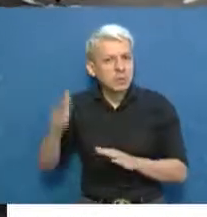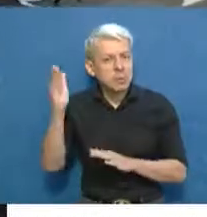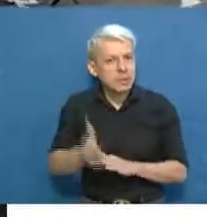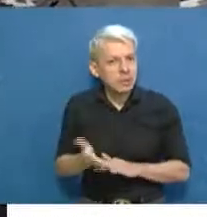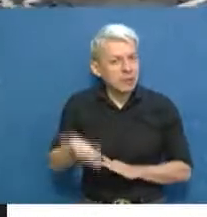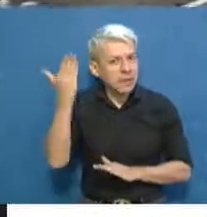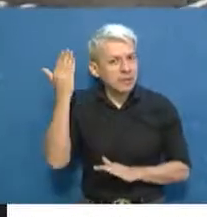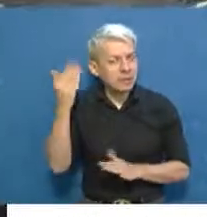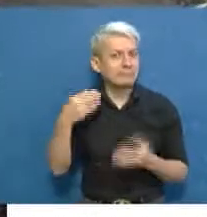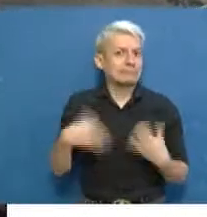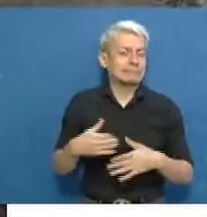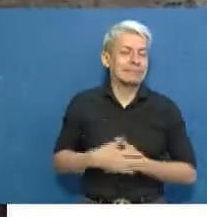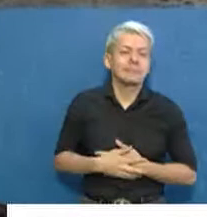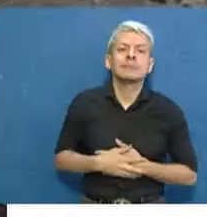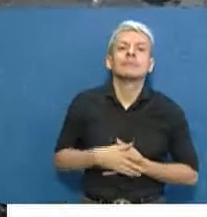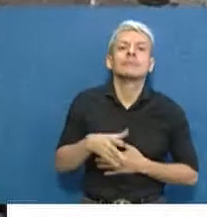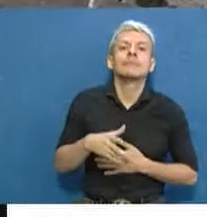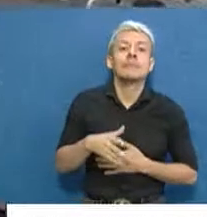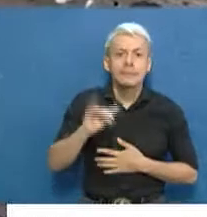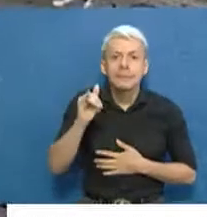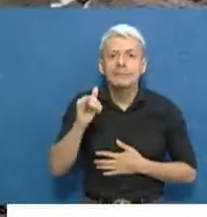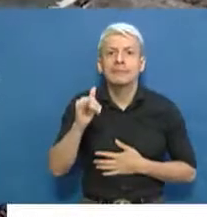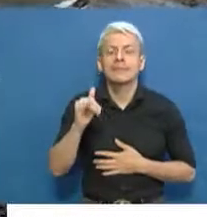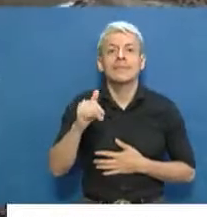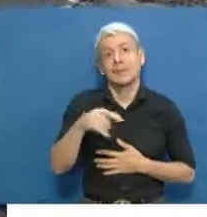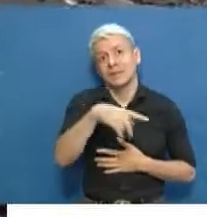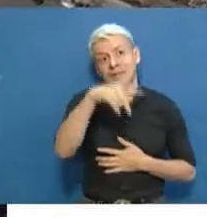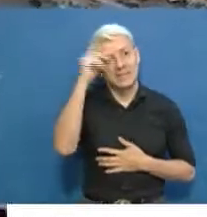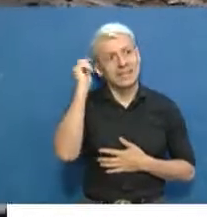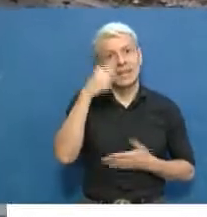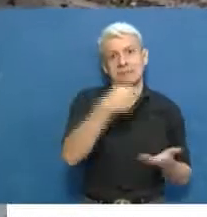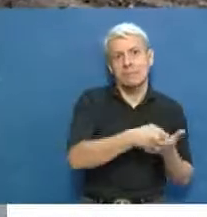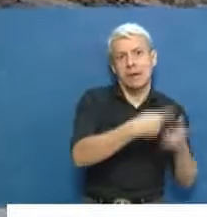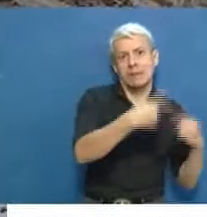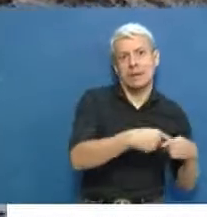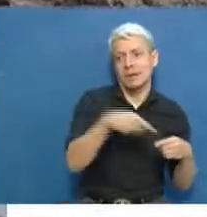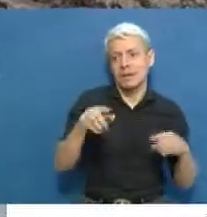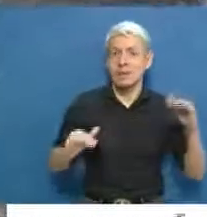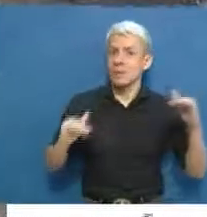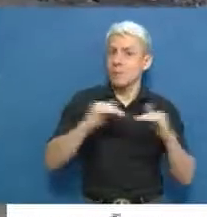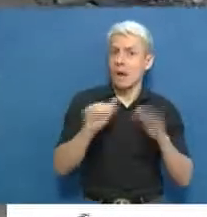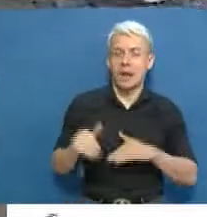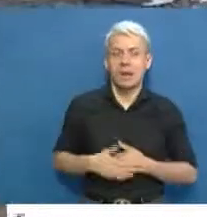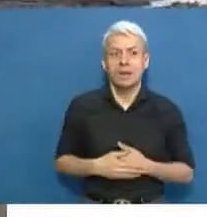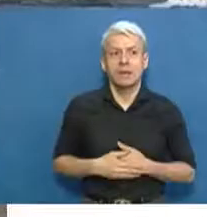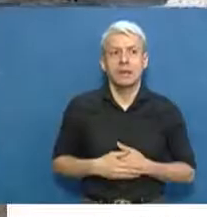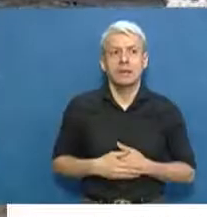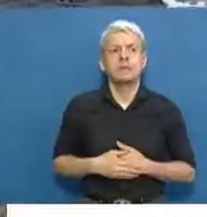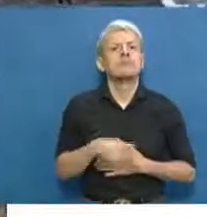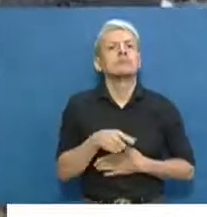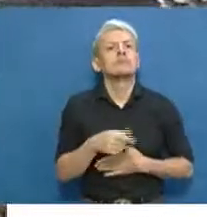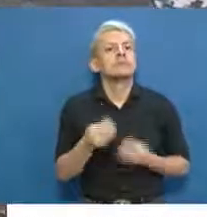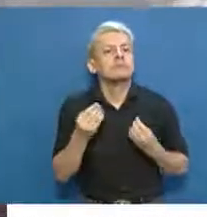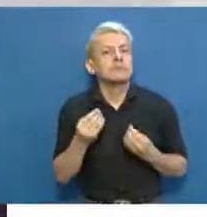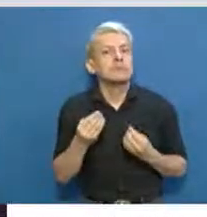porque planea. lo que buscan es que se equipare con lo que se paga el lado chileno. ¿Y esa es una decisión que le atañe a él nomás o tiene que pasar, digamos, por